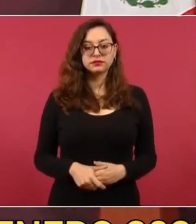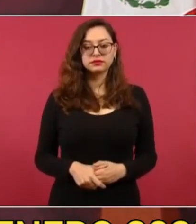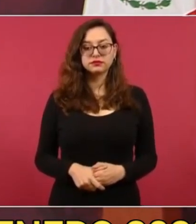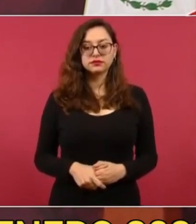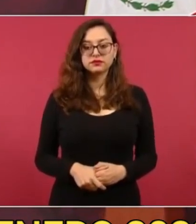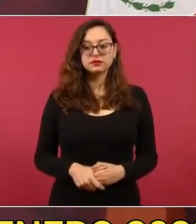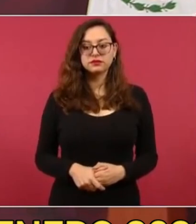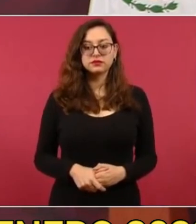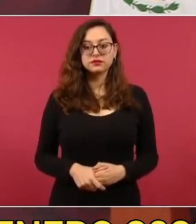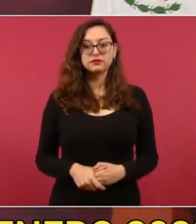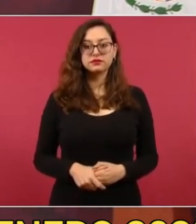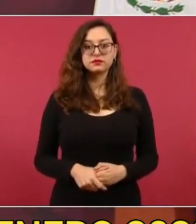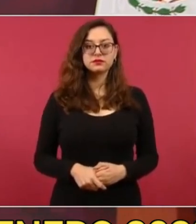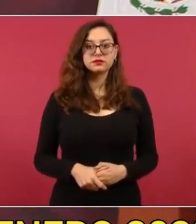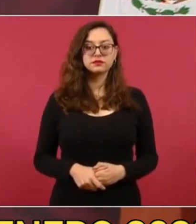Operativos